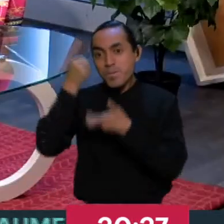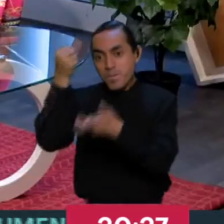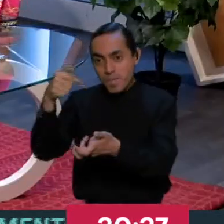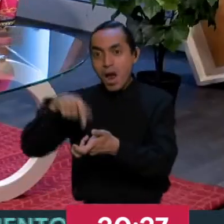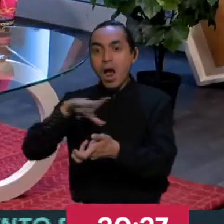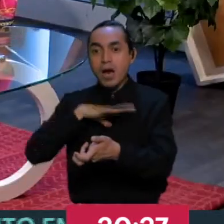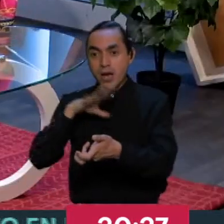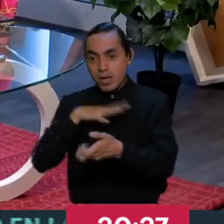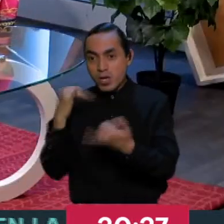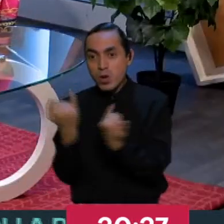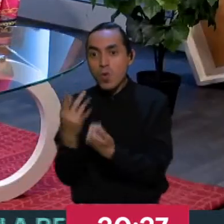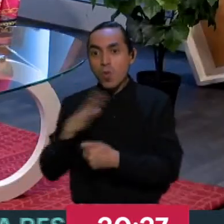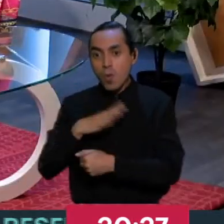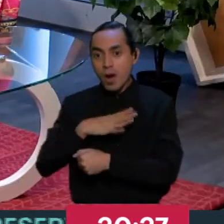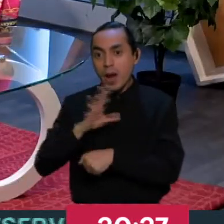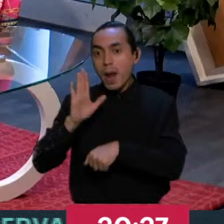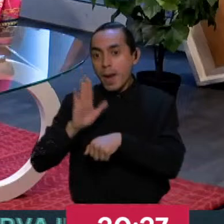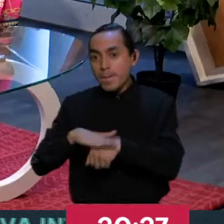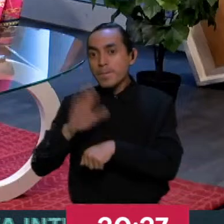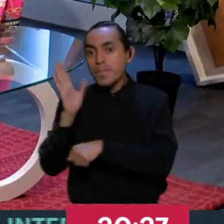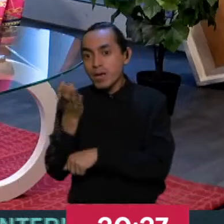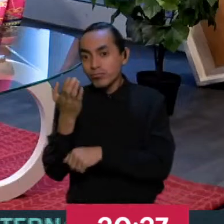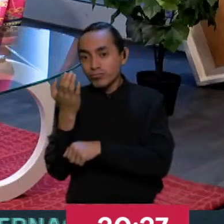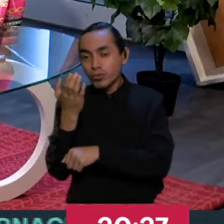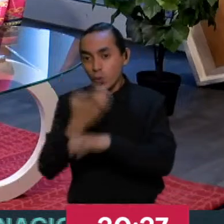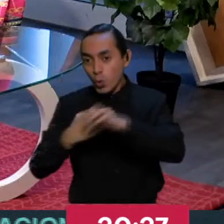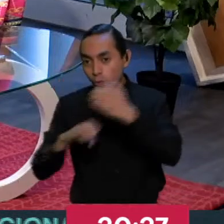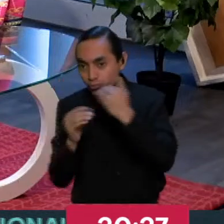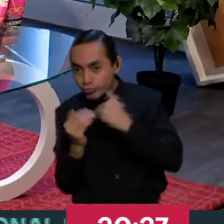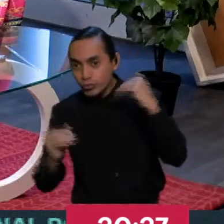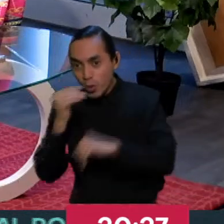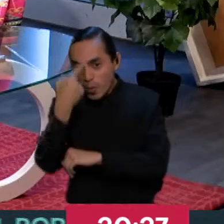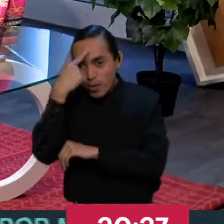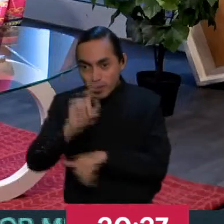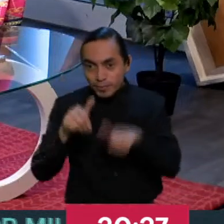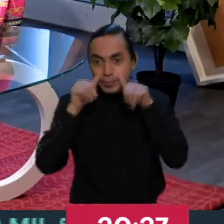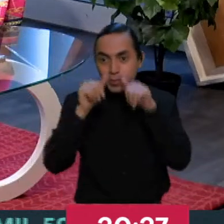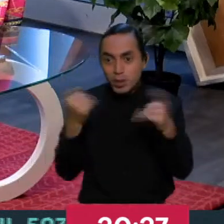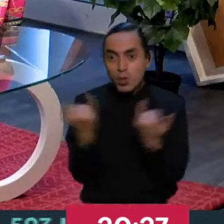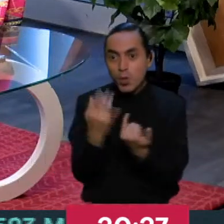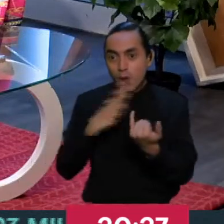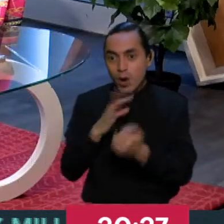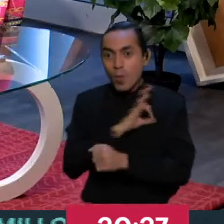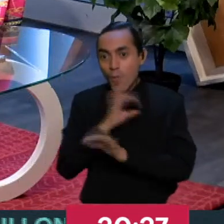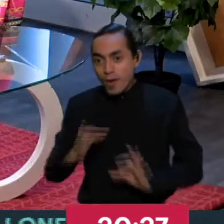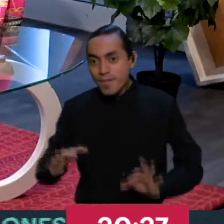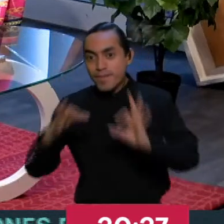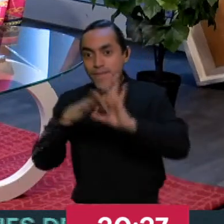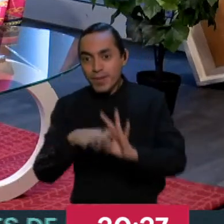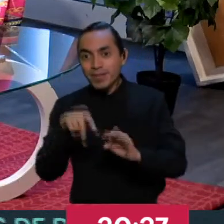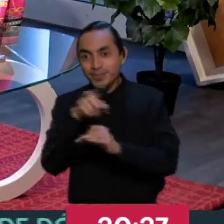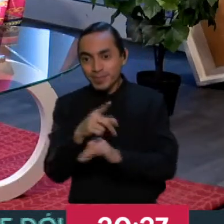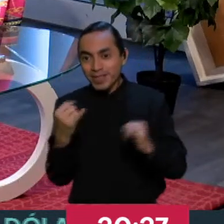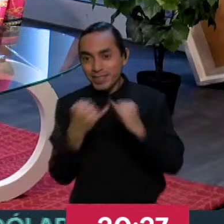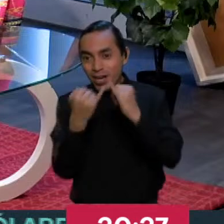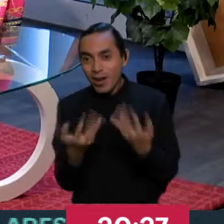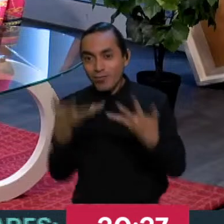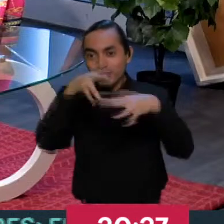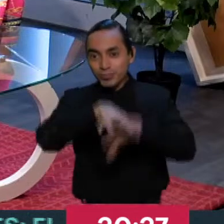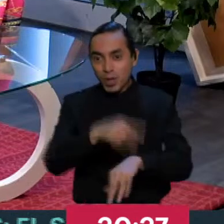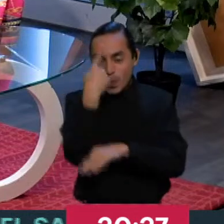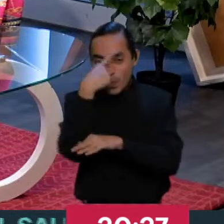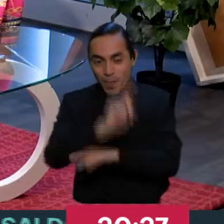además tiene mayores facultades para actuar, y además puede crear vínculos interinstitucionales para poder atender